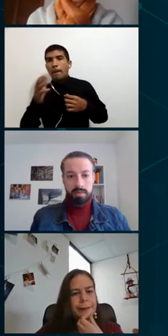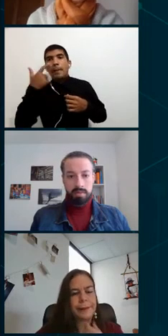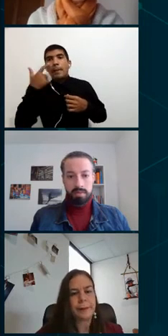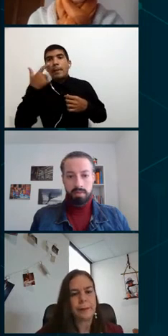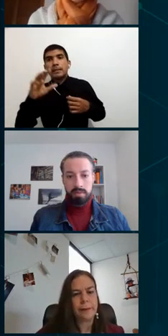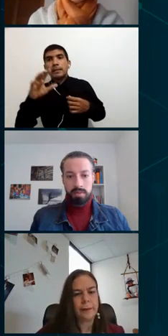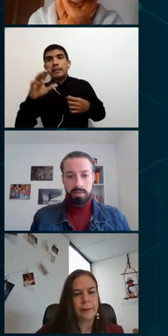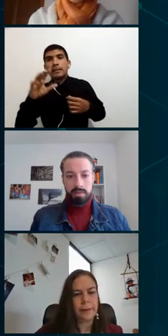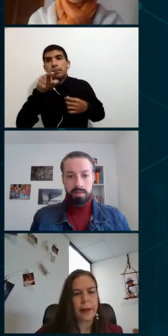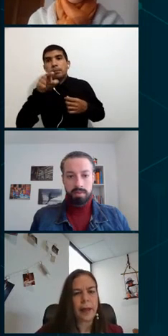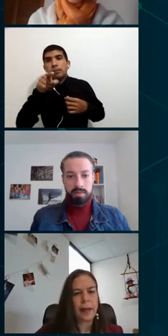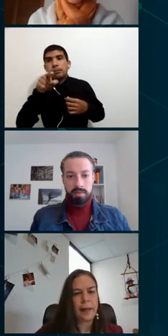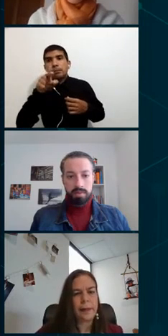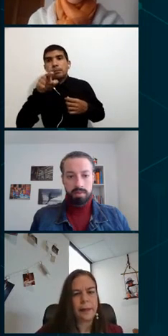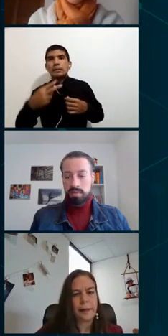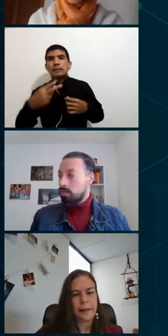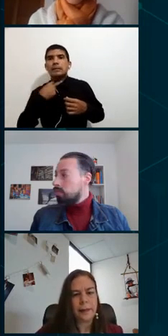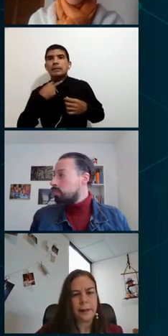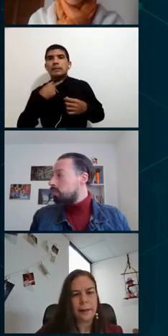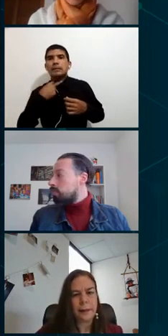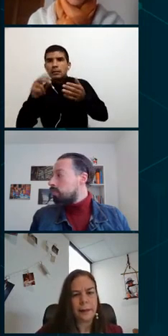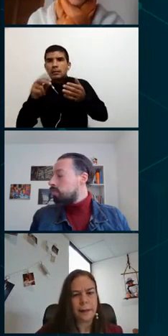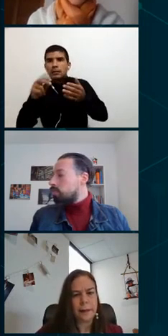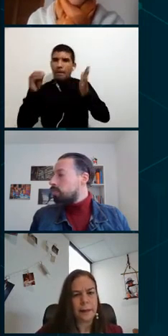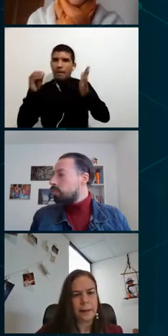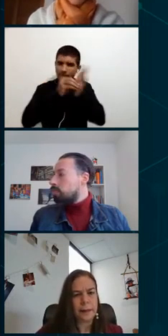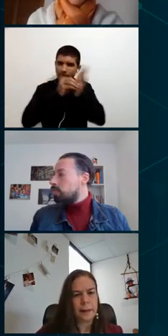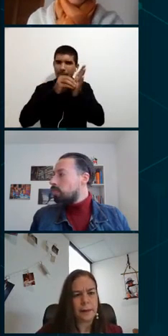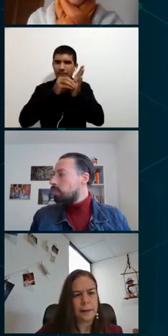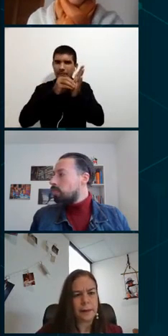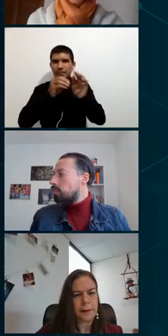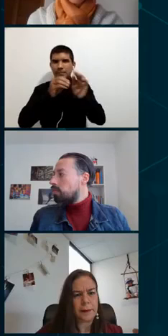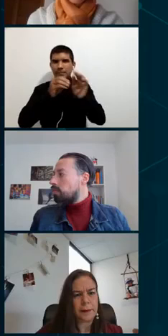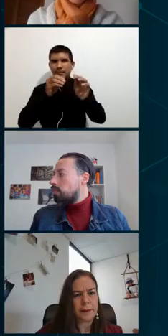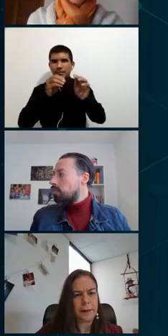danos un segundito, Anderson, a ver qué pasó.